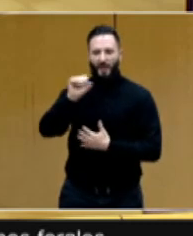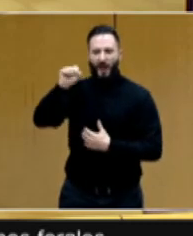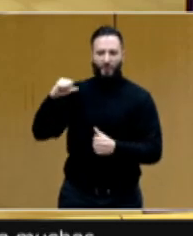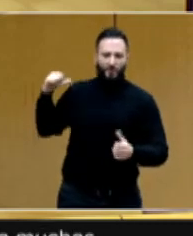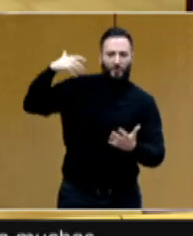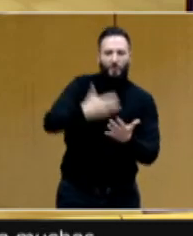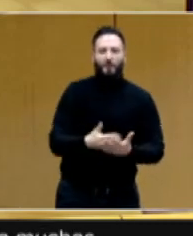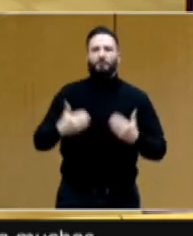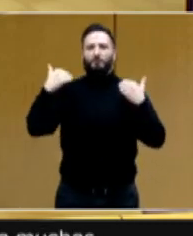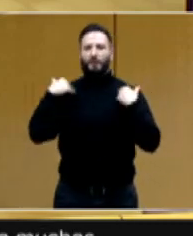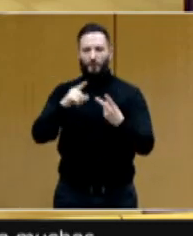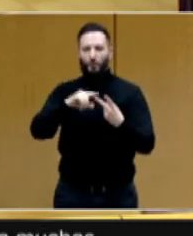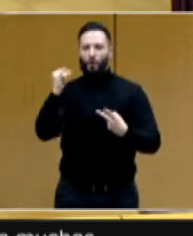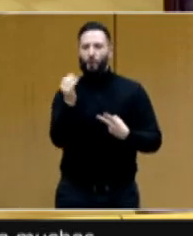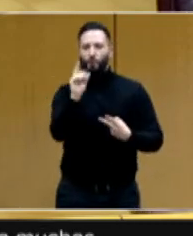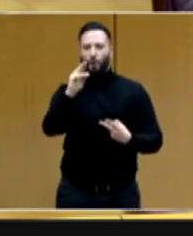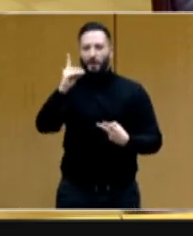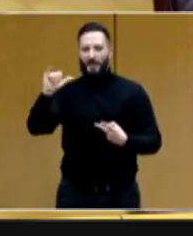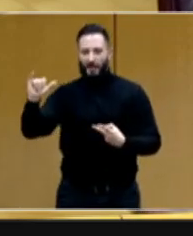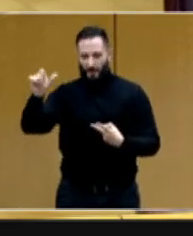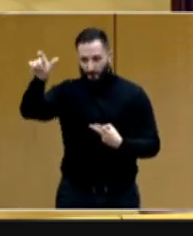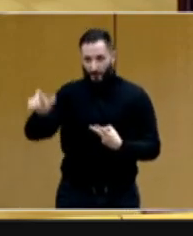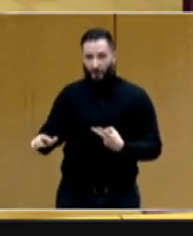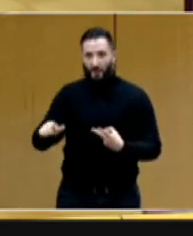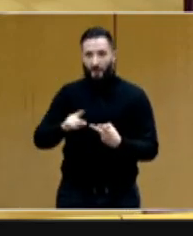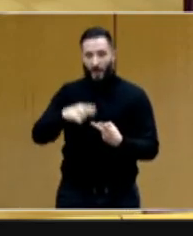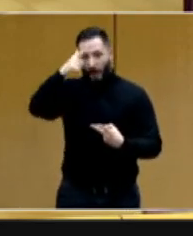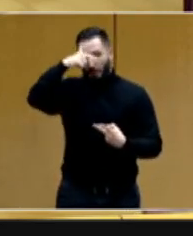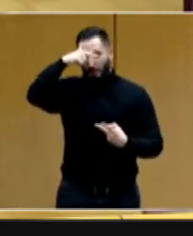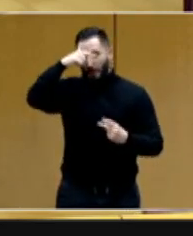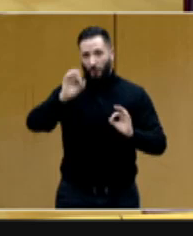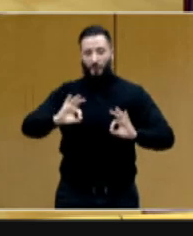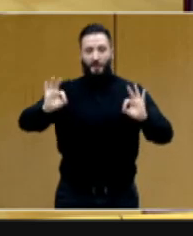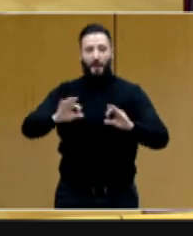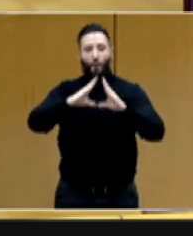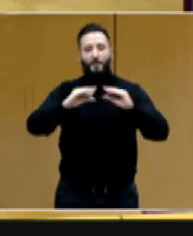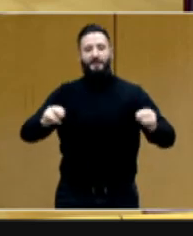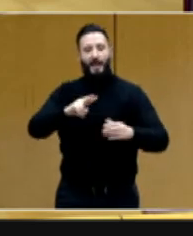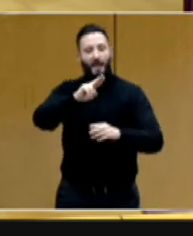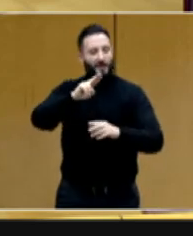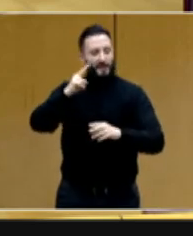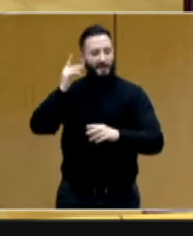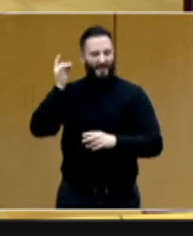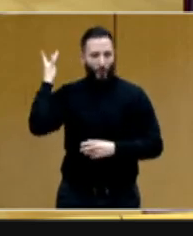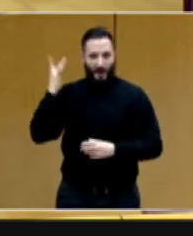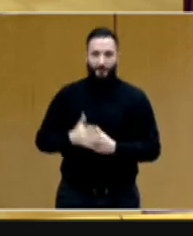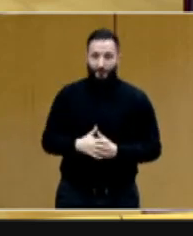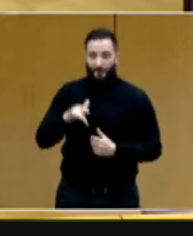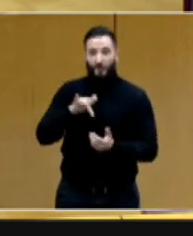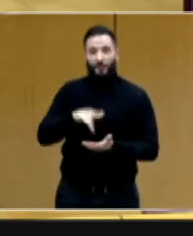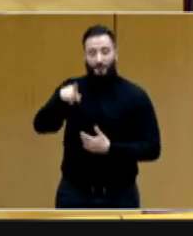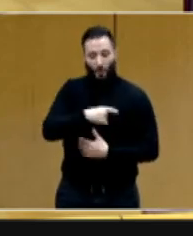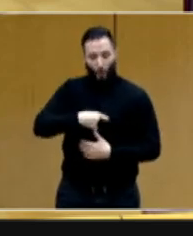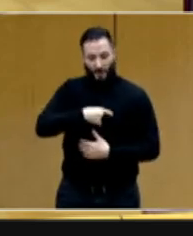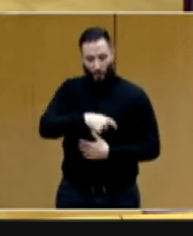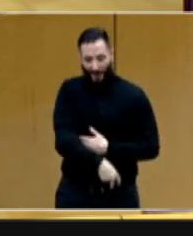Jordi Don Jordi rebote igualada catedrático de la Universidad de Girona asesor de gobierno Catalán de la comisión general de codificación